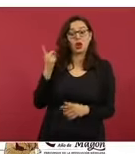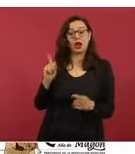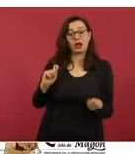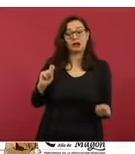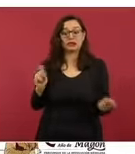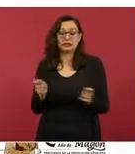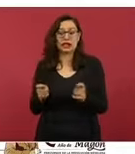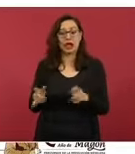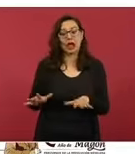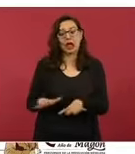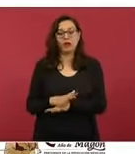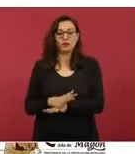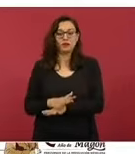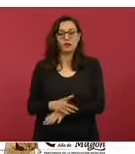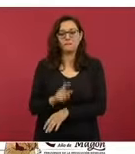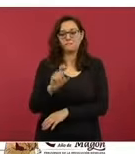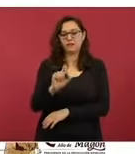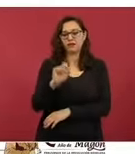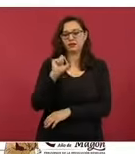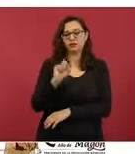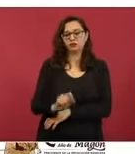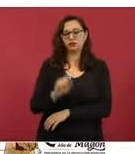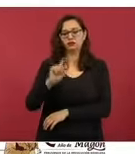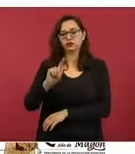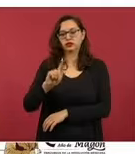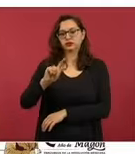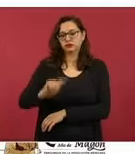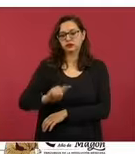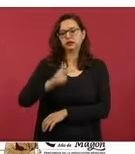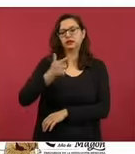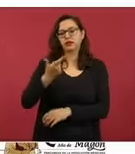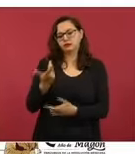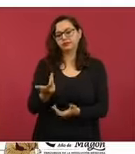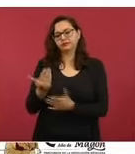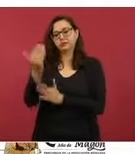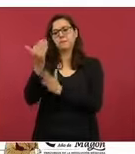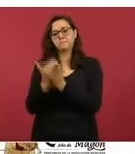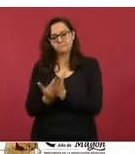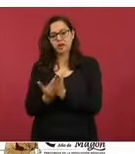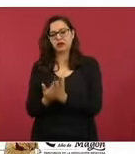muy malito de 20 pesos con 70 centavos, por eso nos dieron